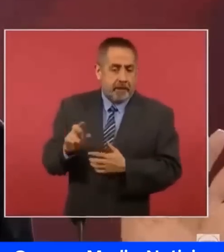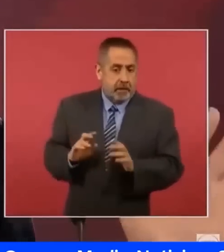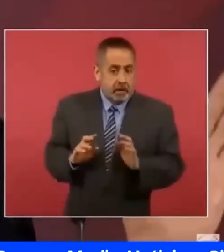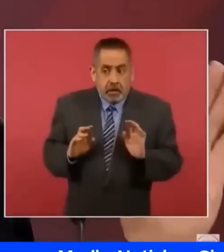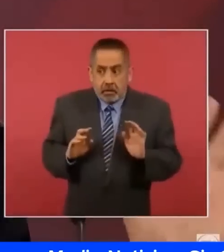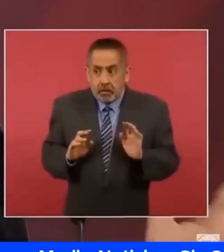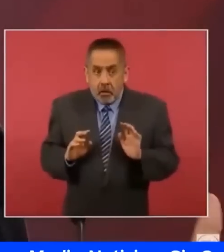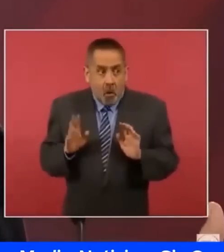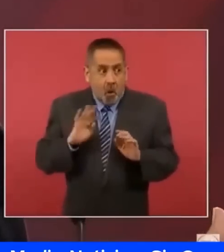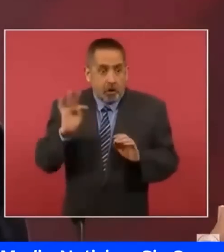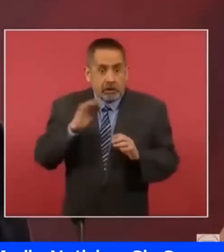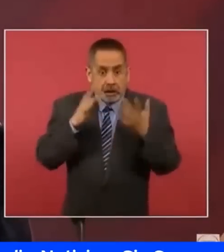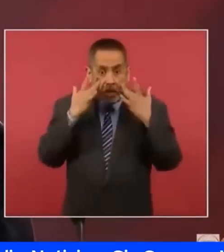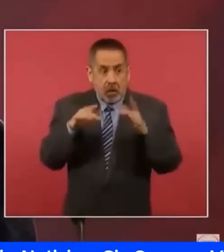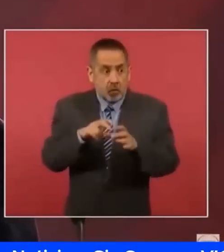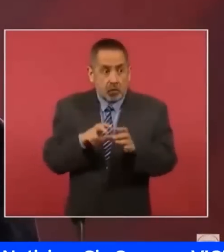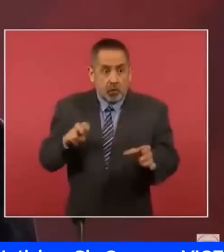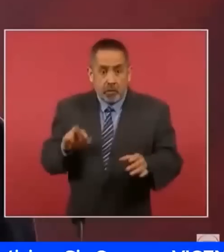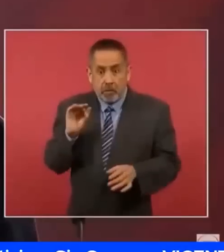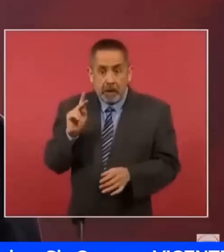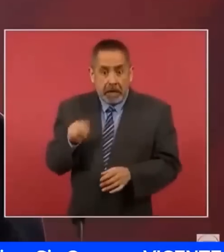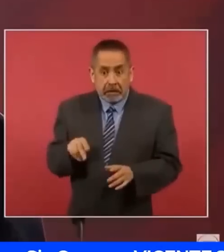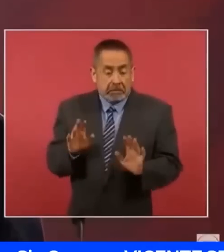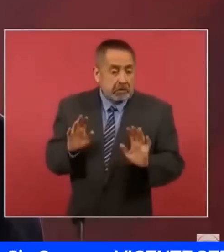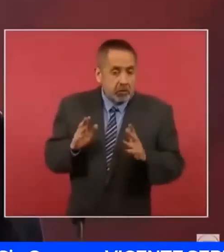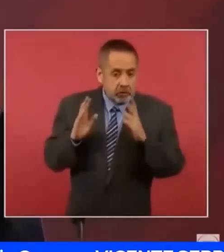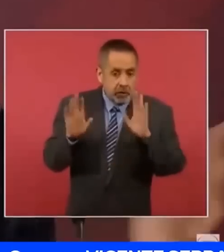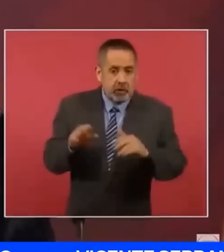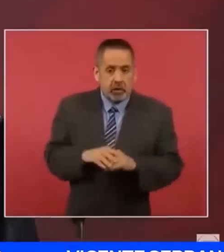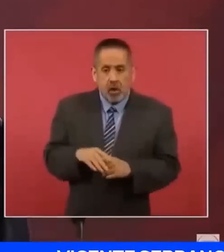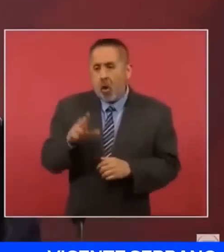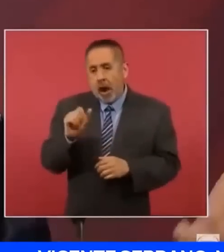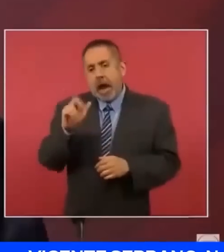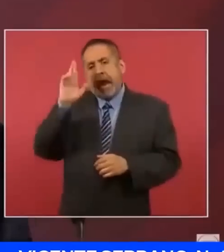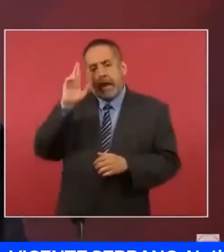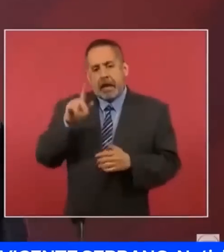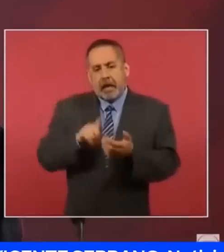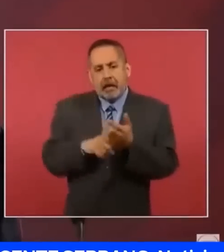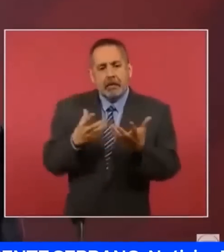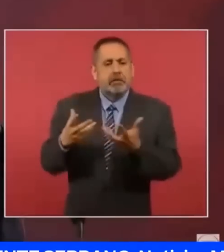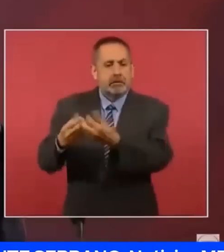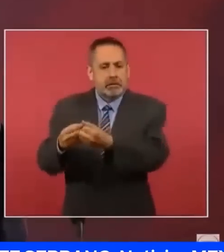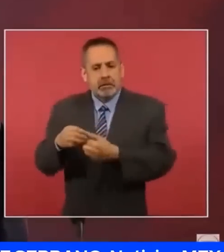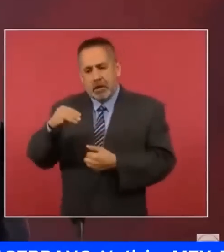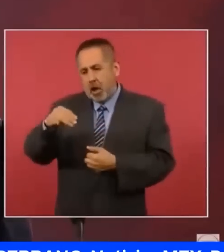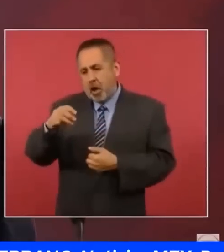que ya no sea militante Fox del PAN, o era a lo mejor de Morena, ¿no?